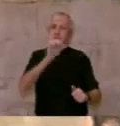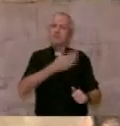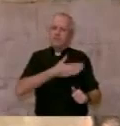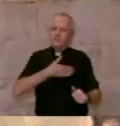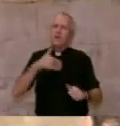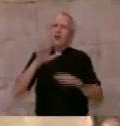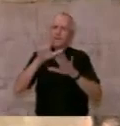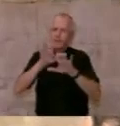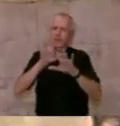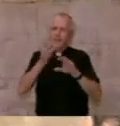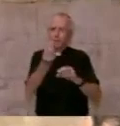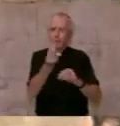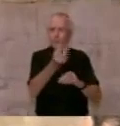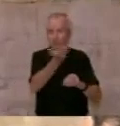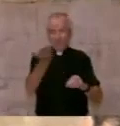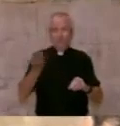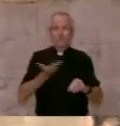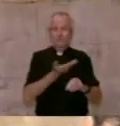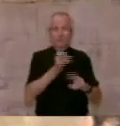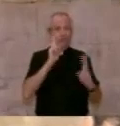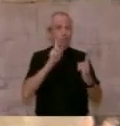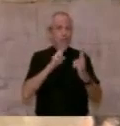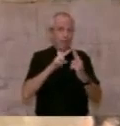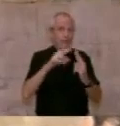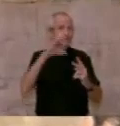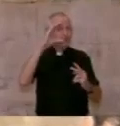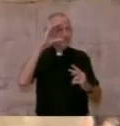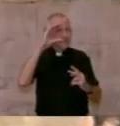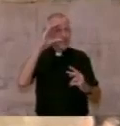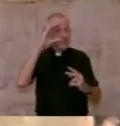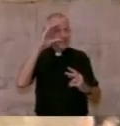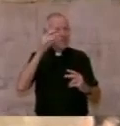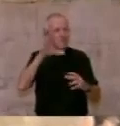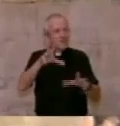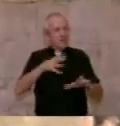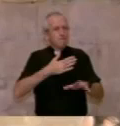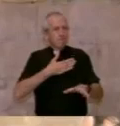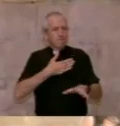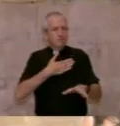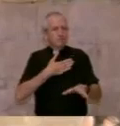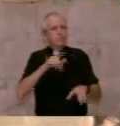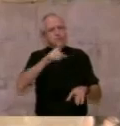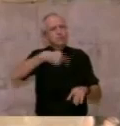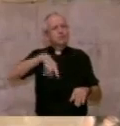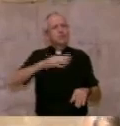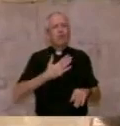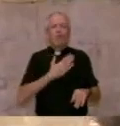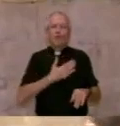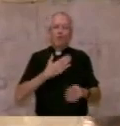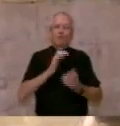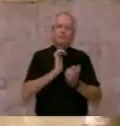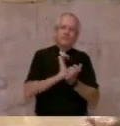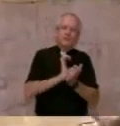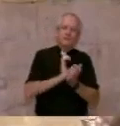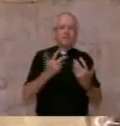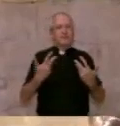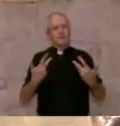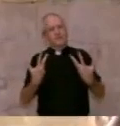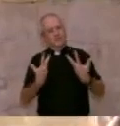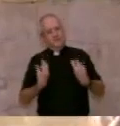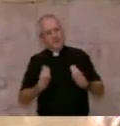Deseo aprender mucho de vosotros, conoceros, escucharos, hacer míos vuestros gozos y esperanzas, tristezas y